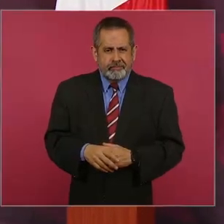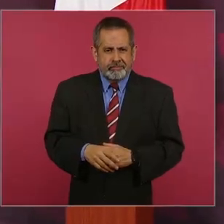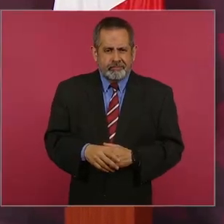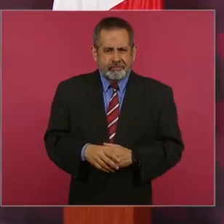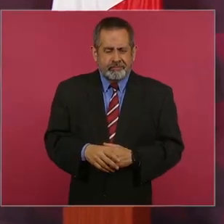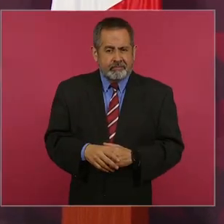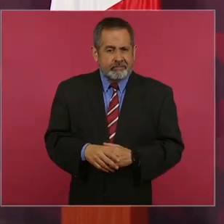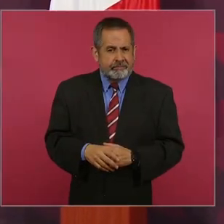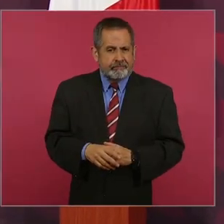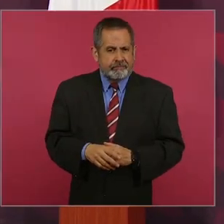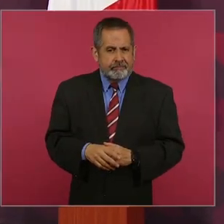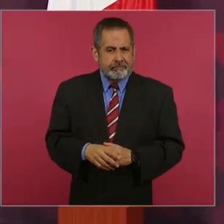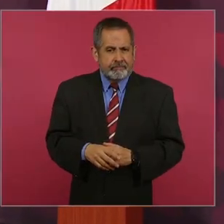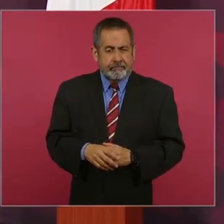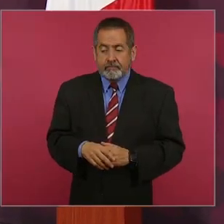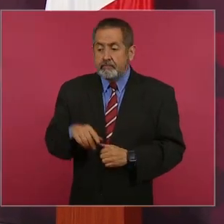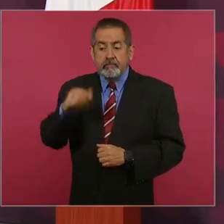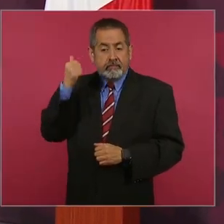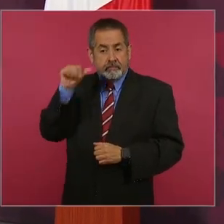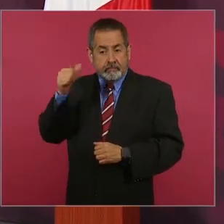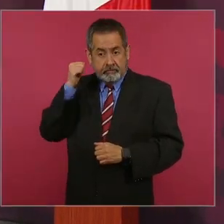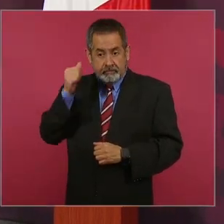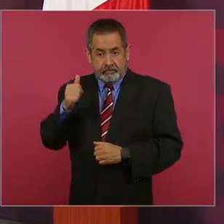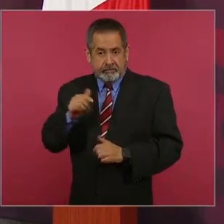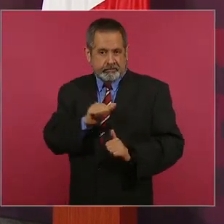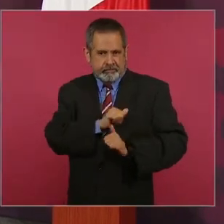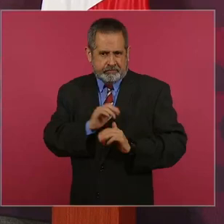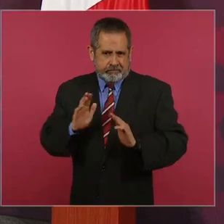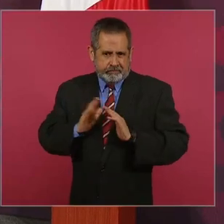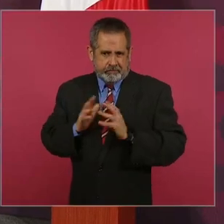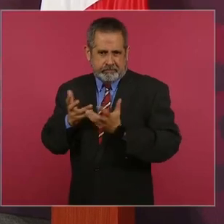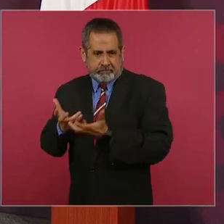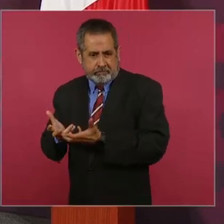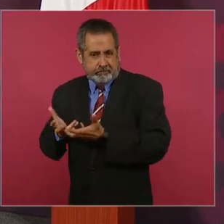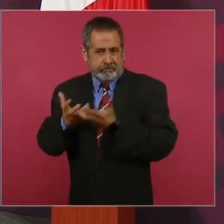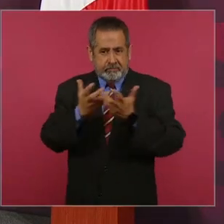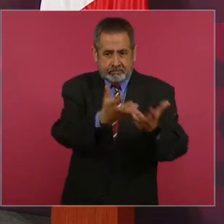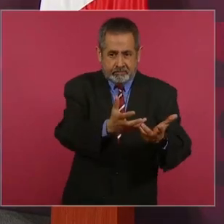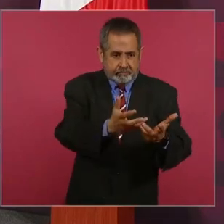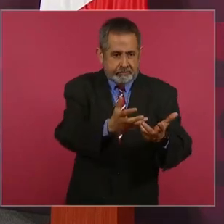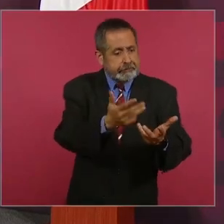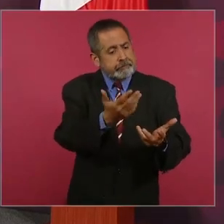elemento que esté en Acapulco al contrario van a llegar más